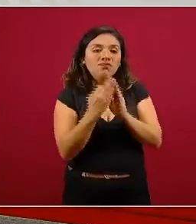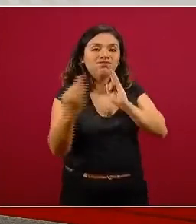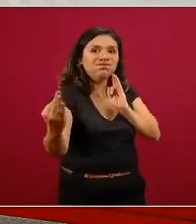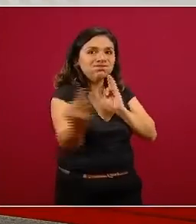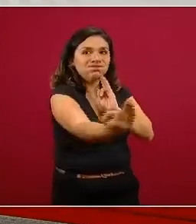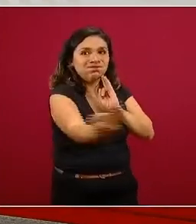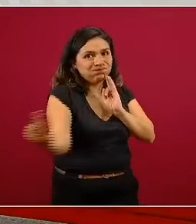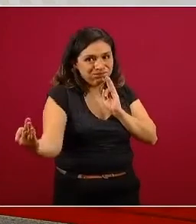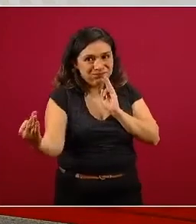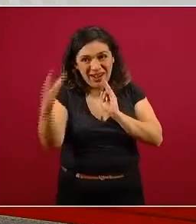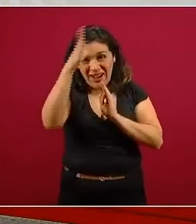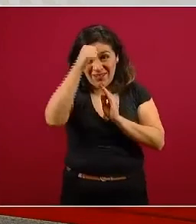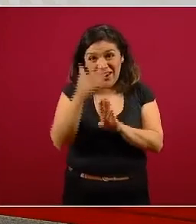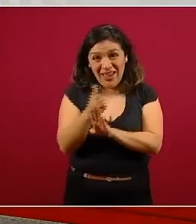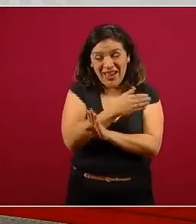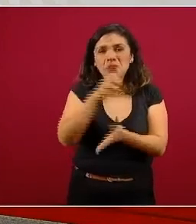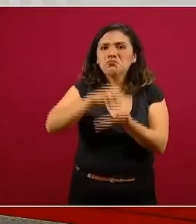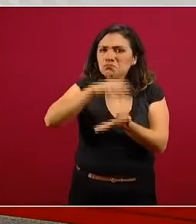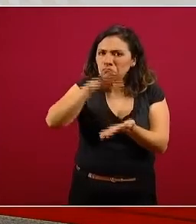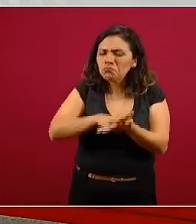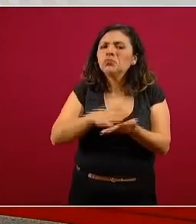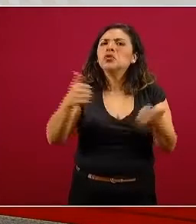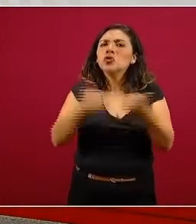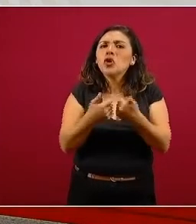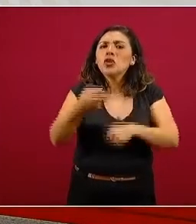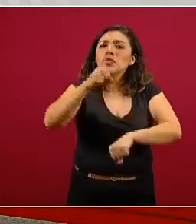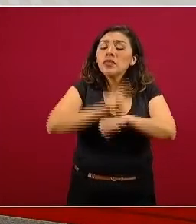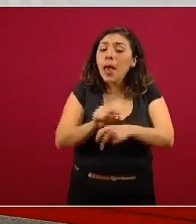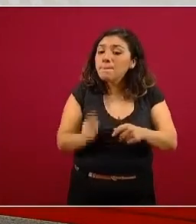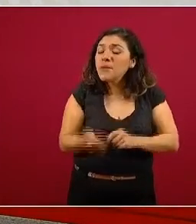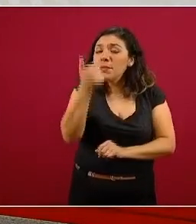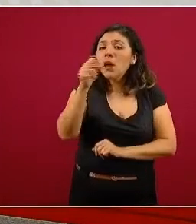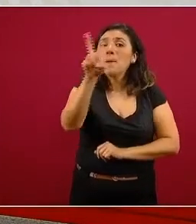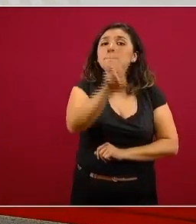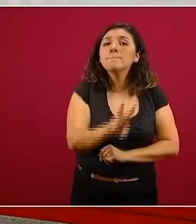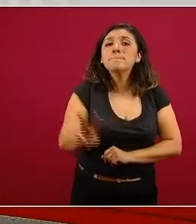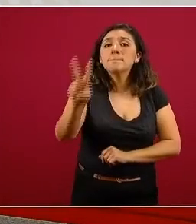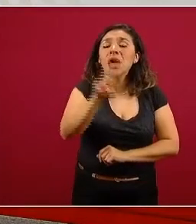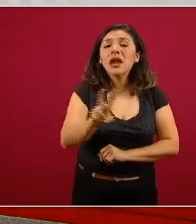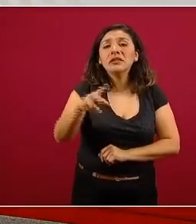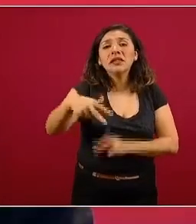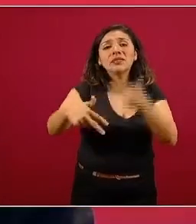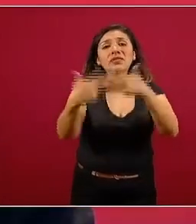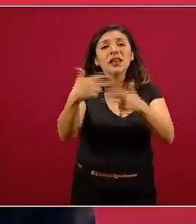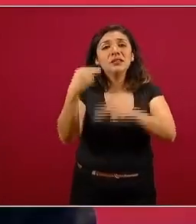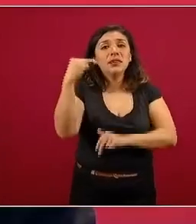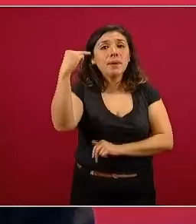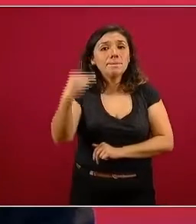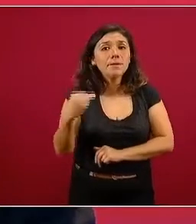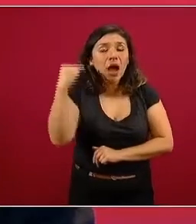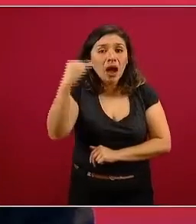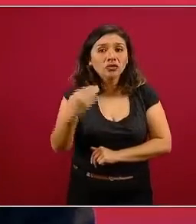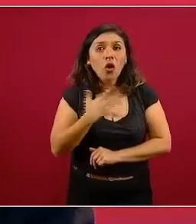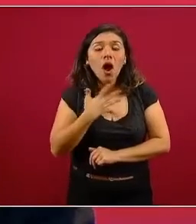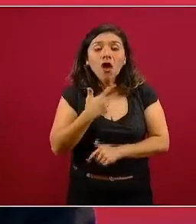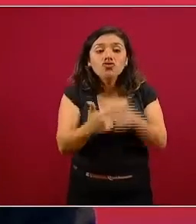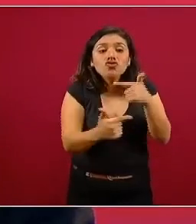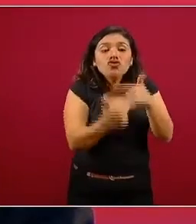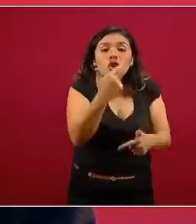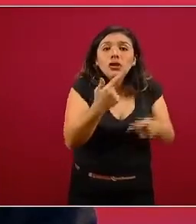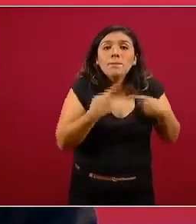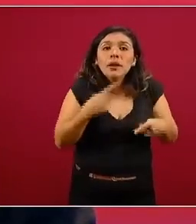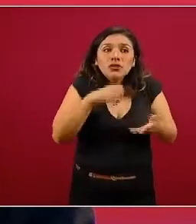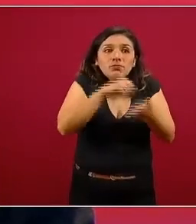Se dispuso su establecimiento desde el viernes 13 de marzo, cuando teníamos 12